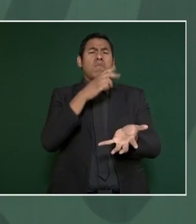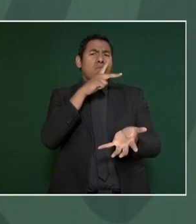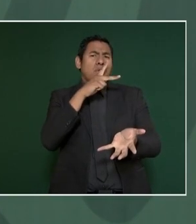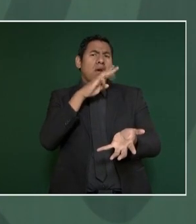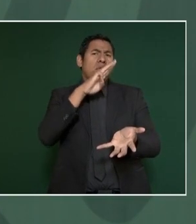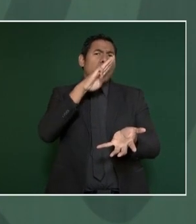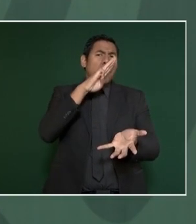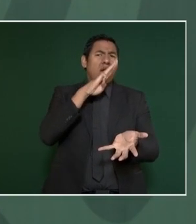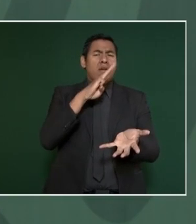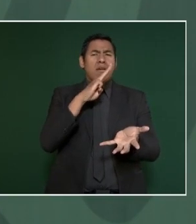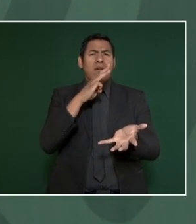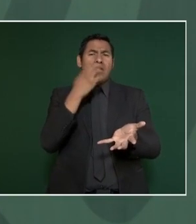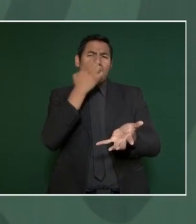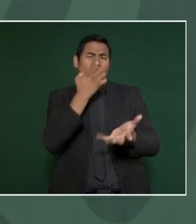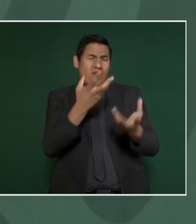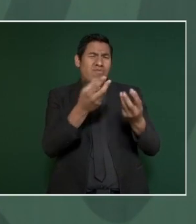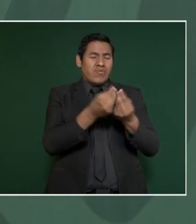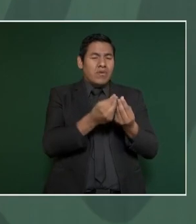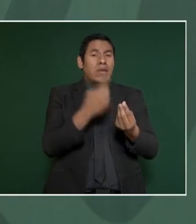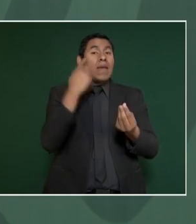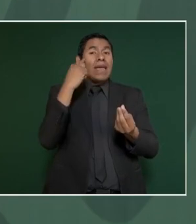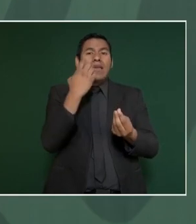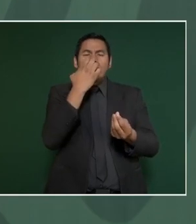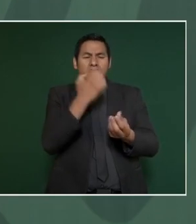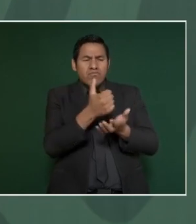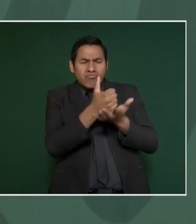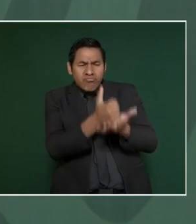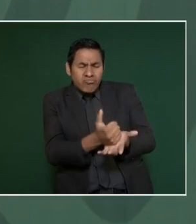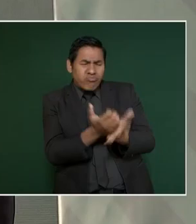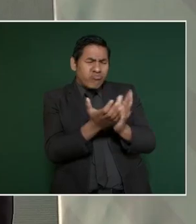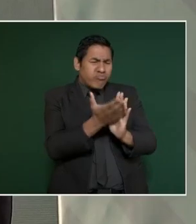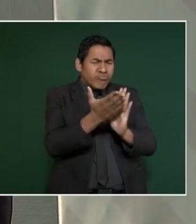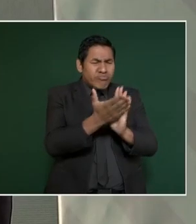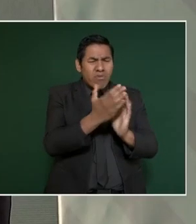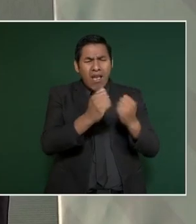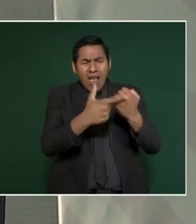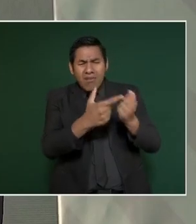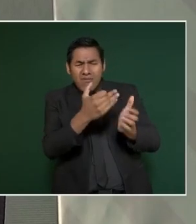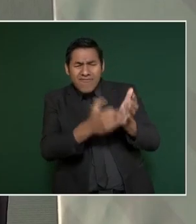de padres de familia para Su rehabilitación